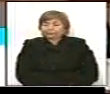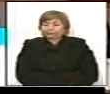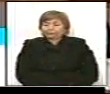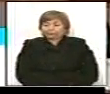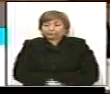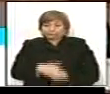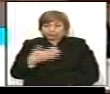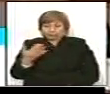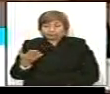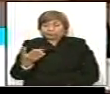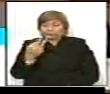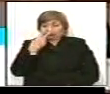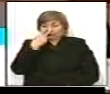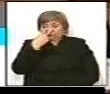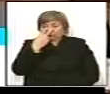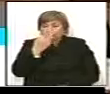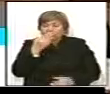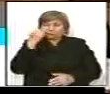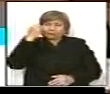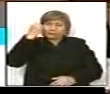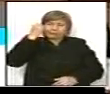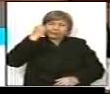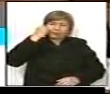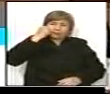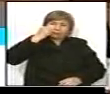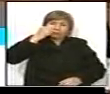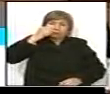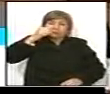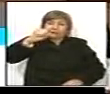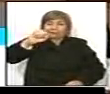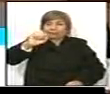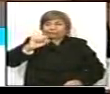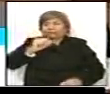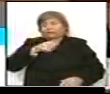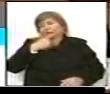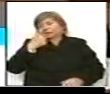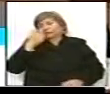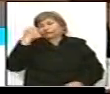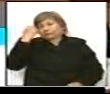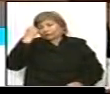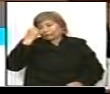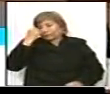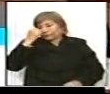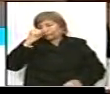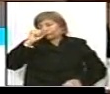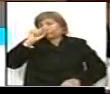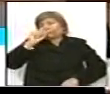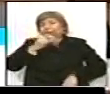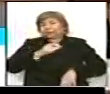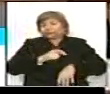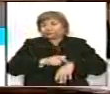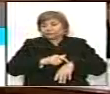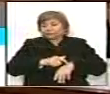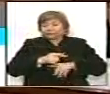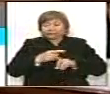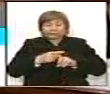Ya, vamos a hacer un viaje, otro viaje en el tiempo, pero